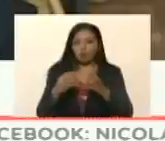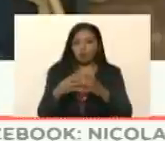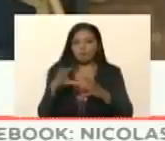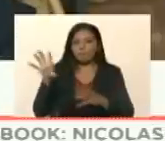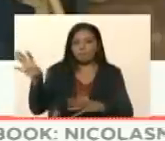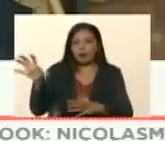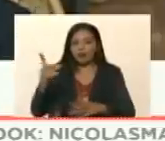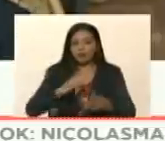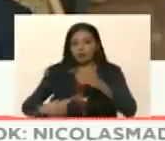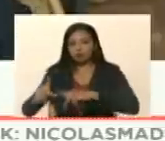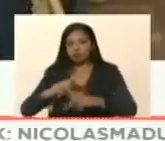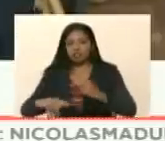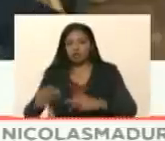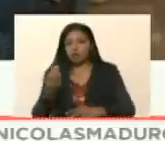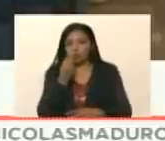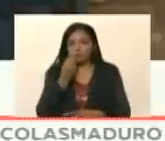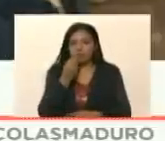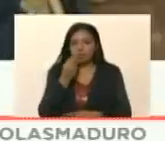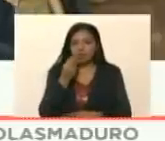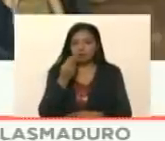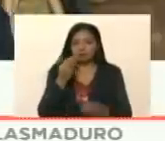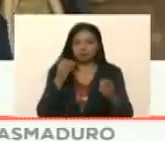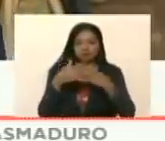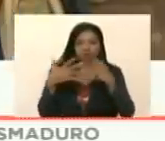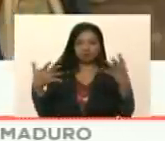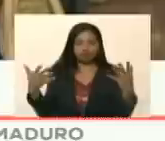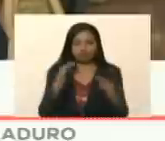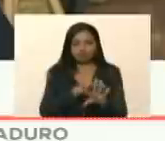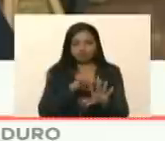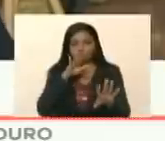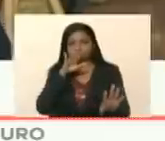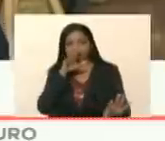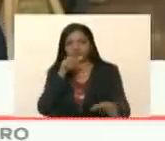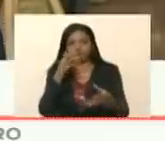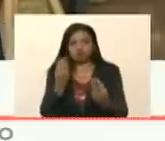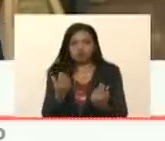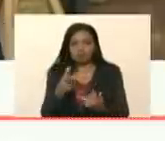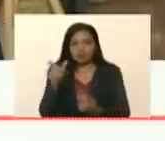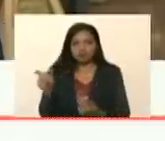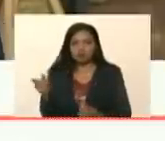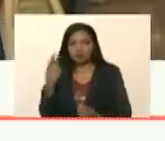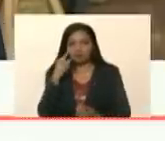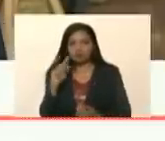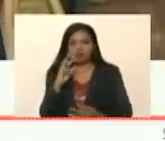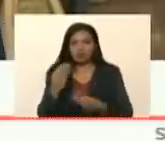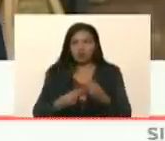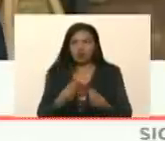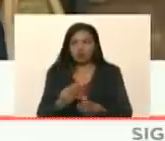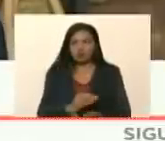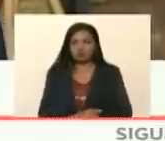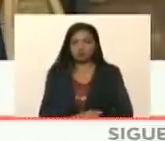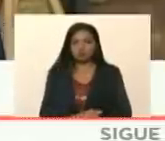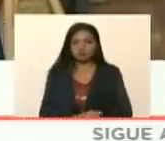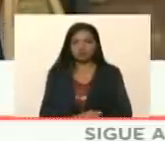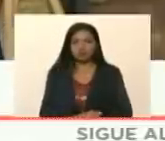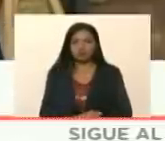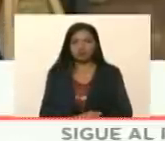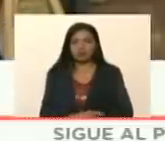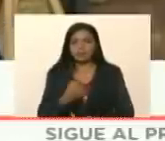para producir alimentos para tanta gente. ¿Se dan cuenta? Me estuvo